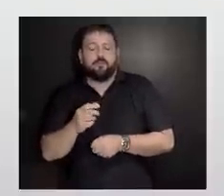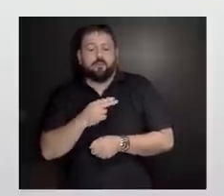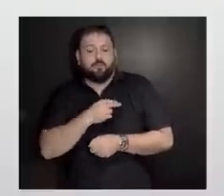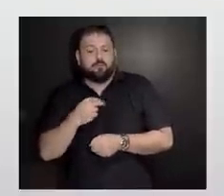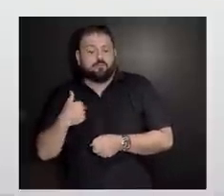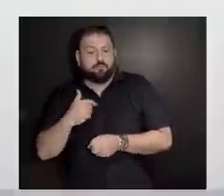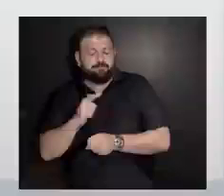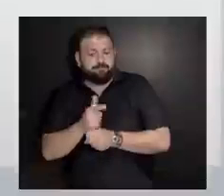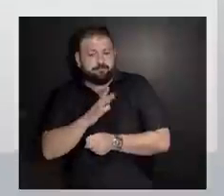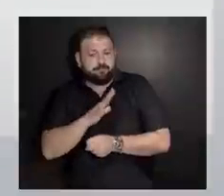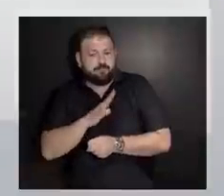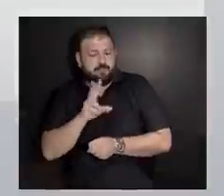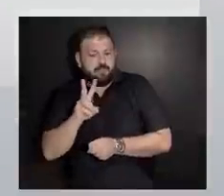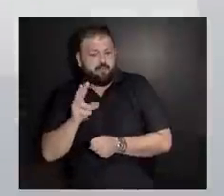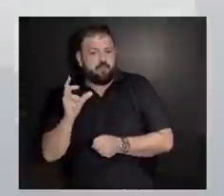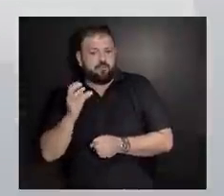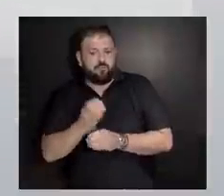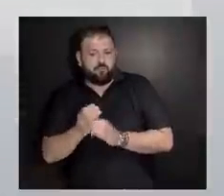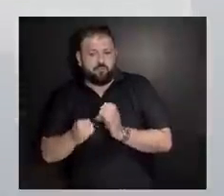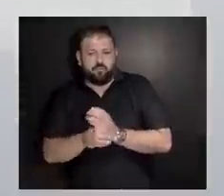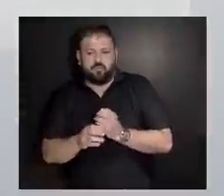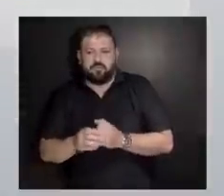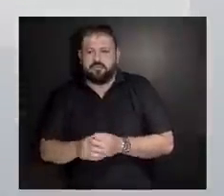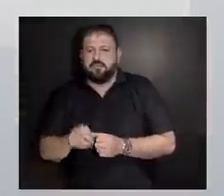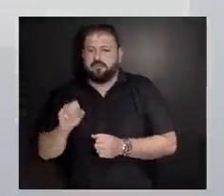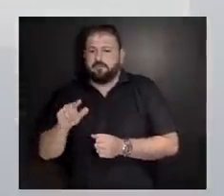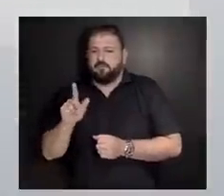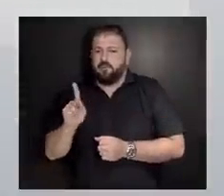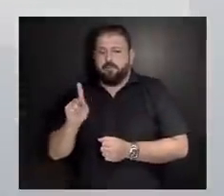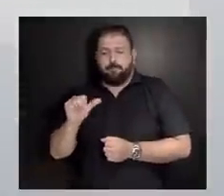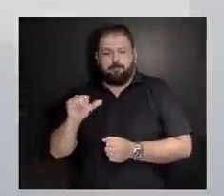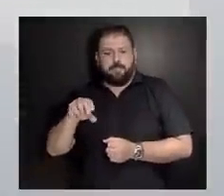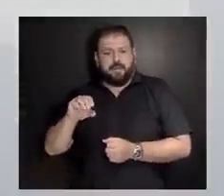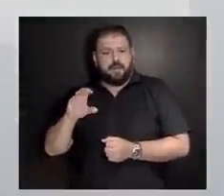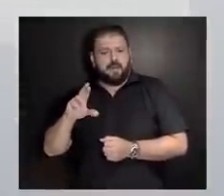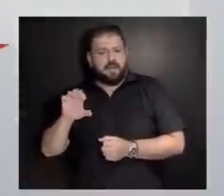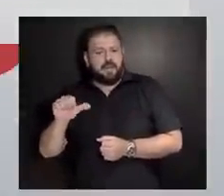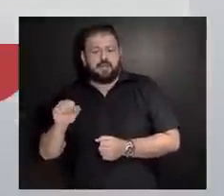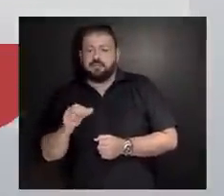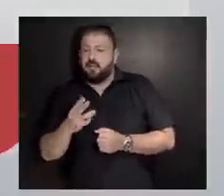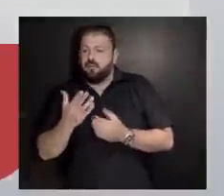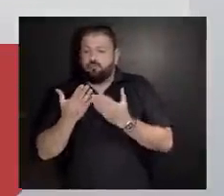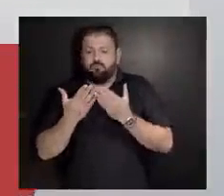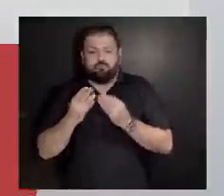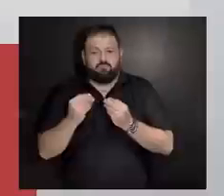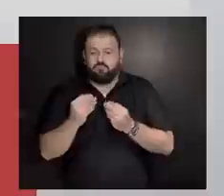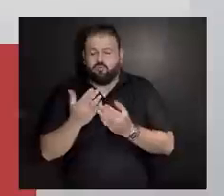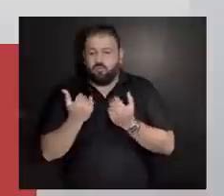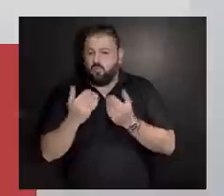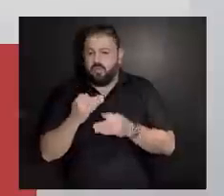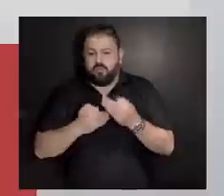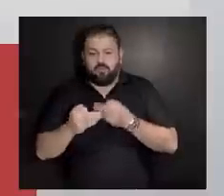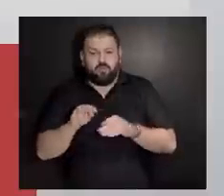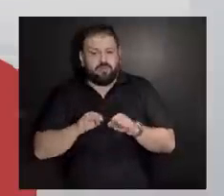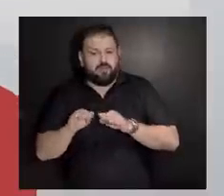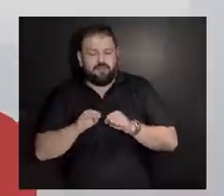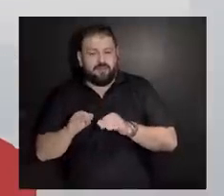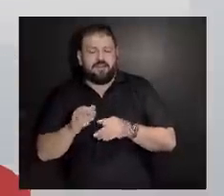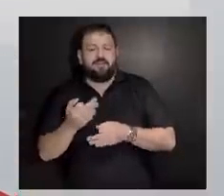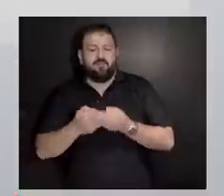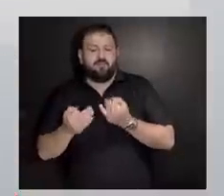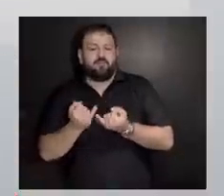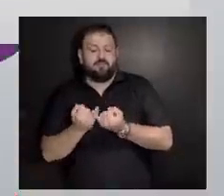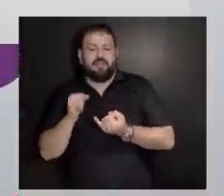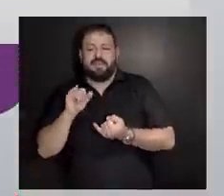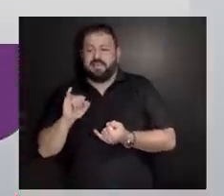pueden ser dos cosas, que el páncreas no nos va a producir la insulina o que el cuerpo no puede asimilar o no puede utilizar